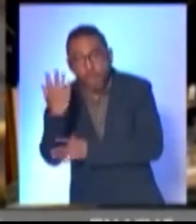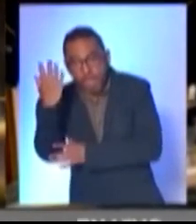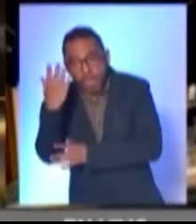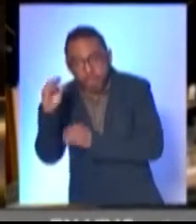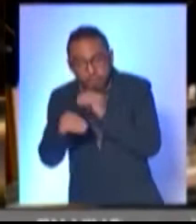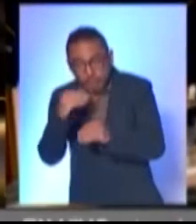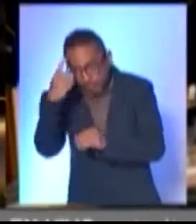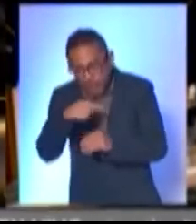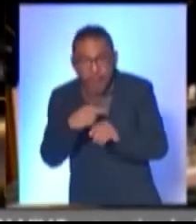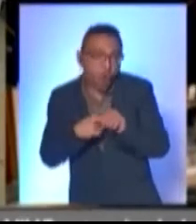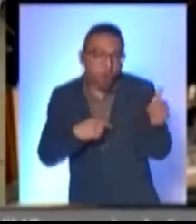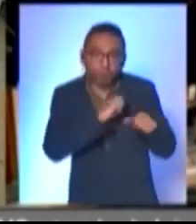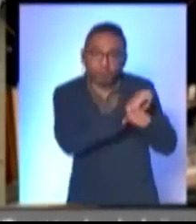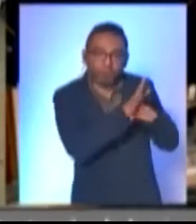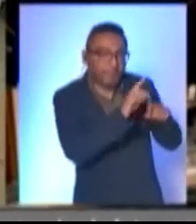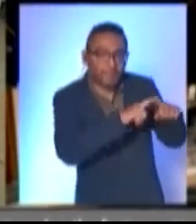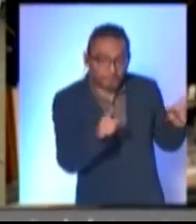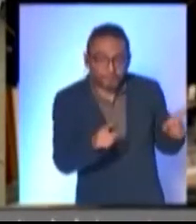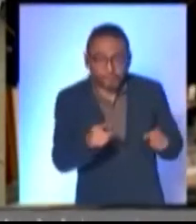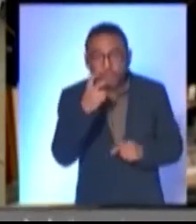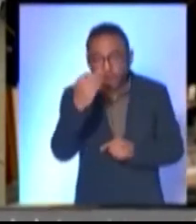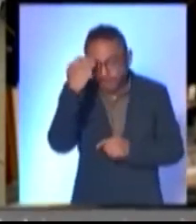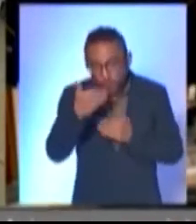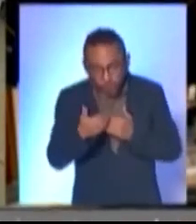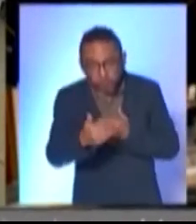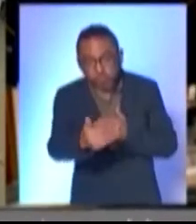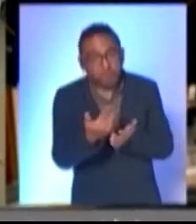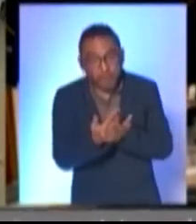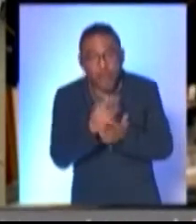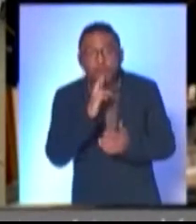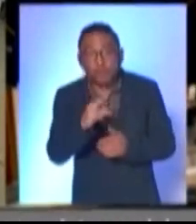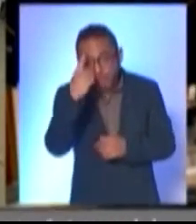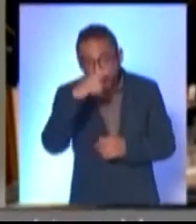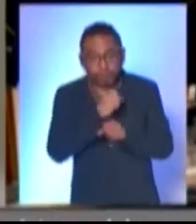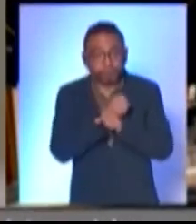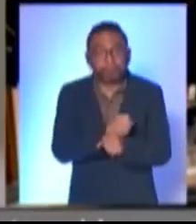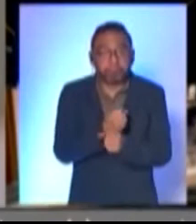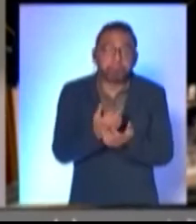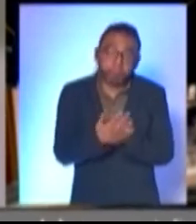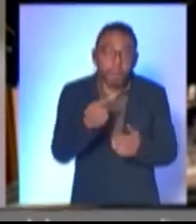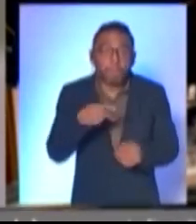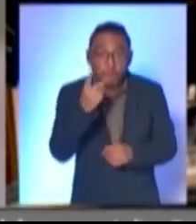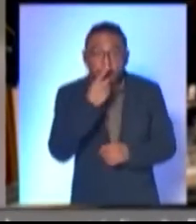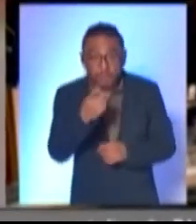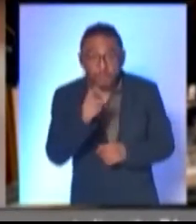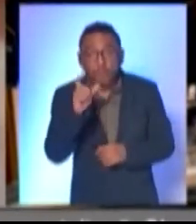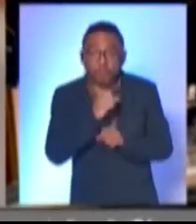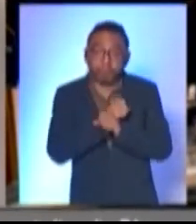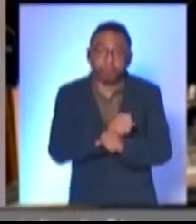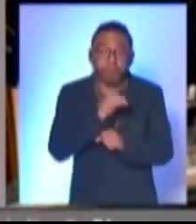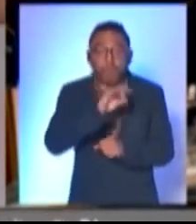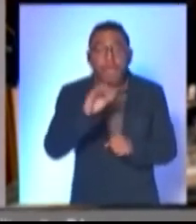a esta variante. El tiempo es el factor que dará respuesta puntual al periodo de protección, aunque aclaró que la inmunidad no tiene fecha